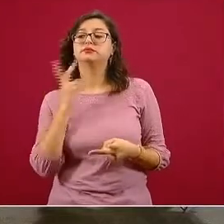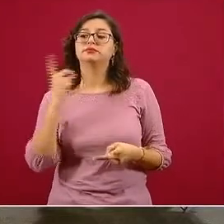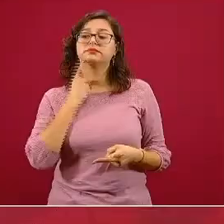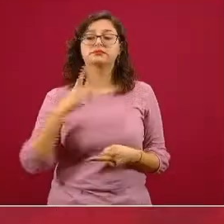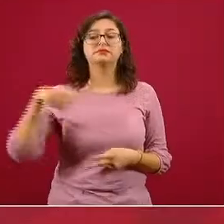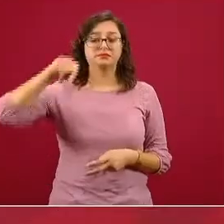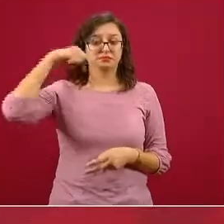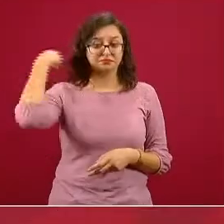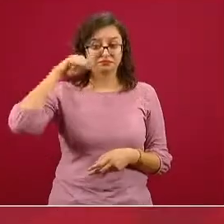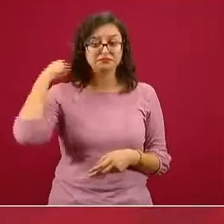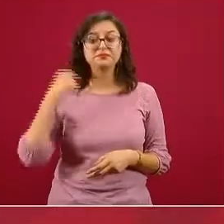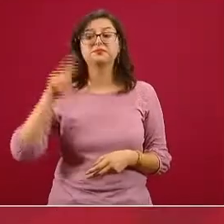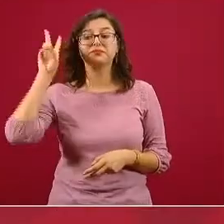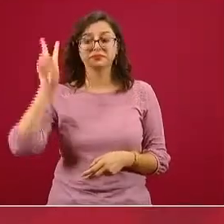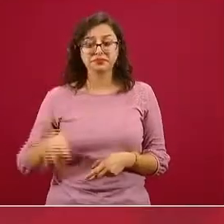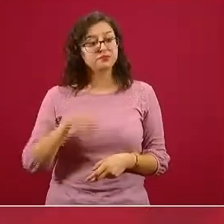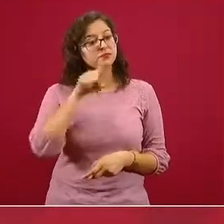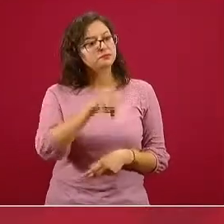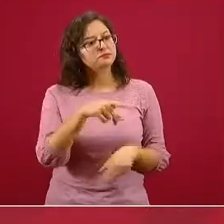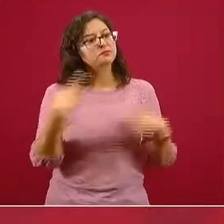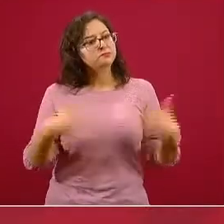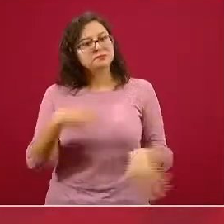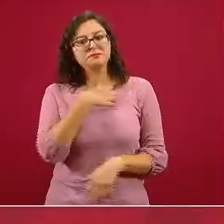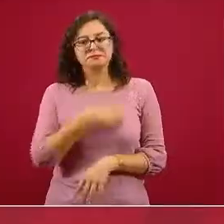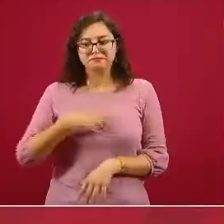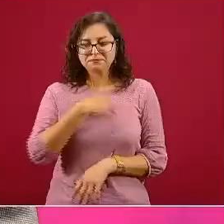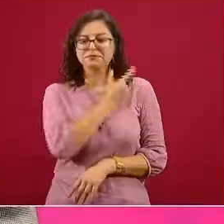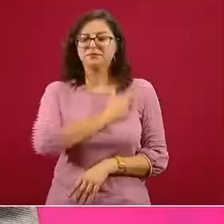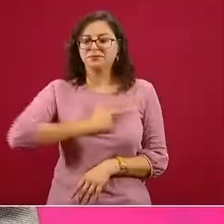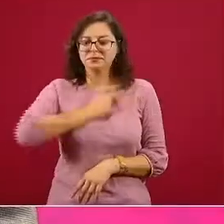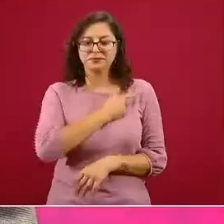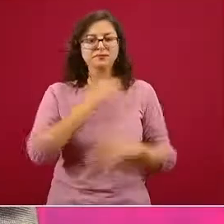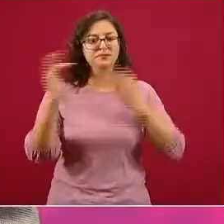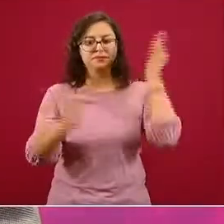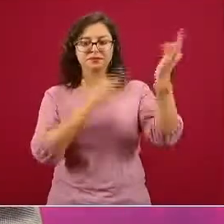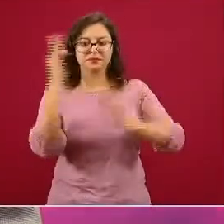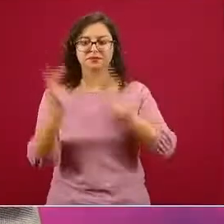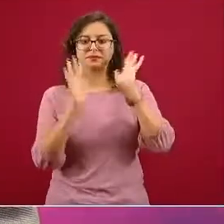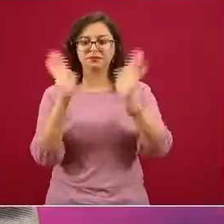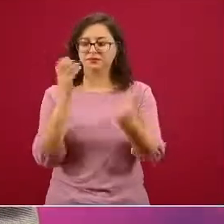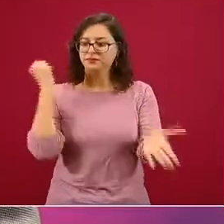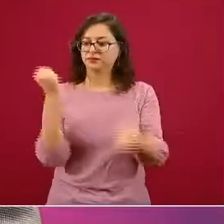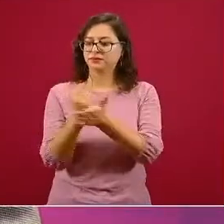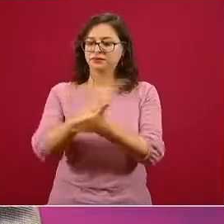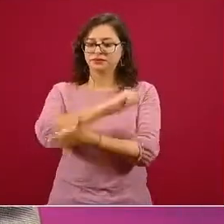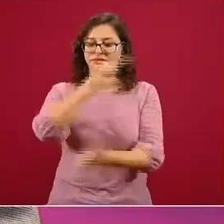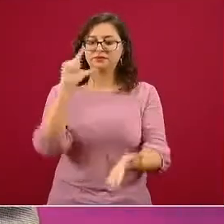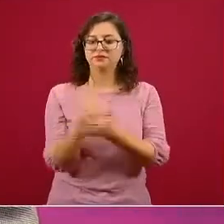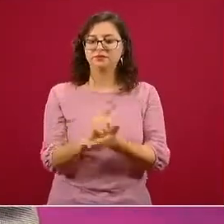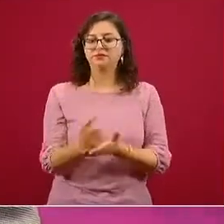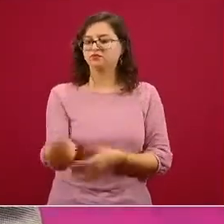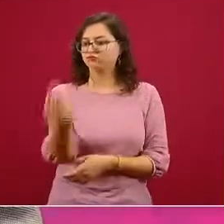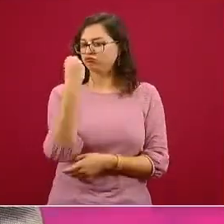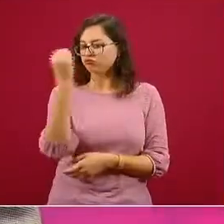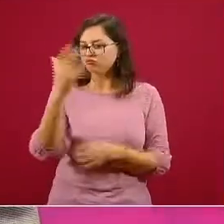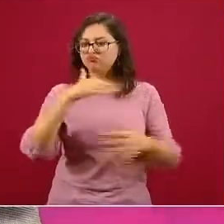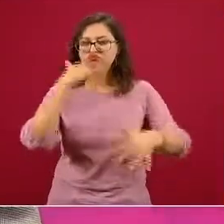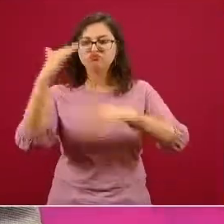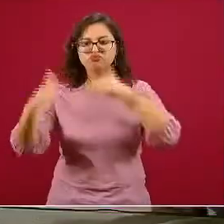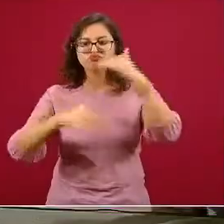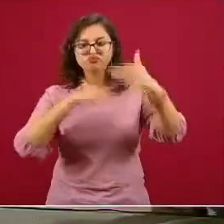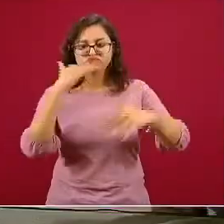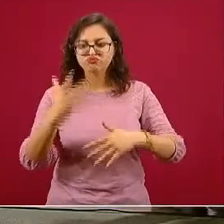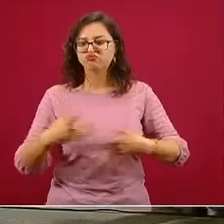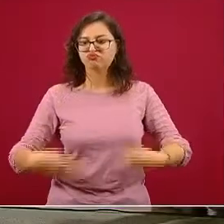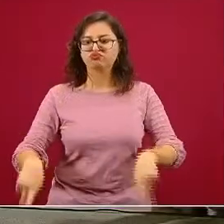Tabasco, efectivamente recibimos con beneplácito la noticia de que aprobaron una ley para regular el